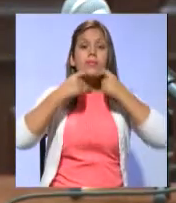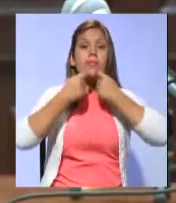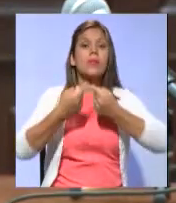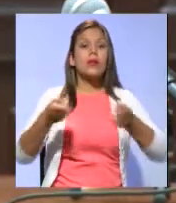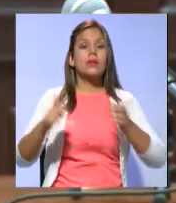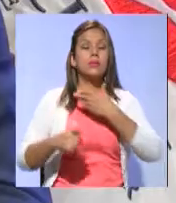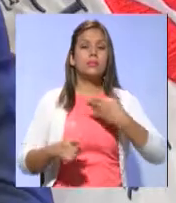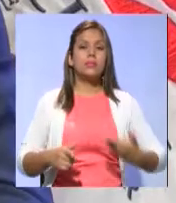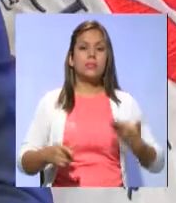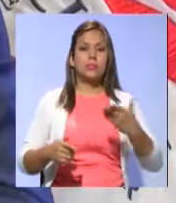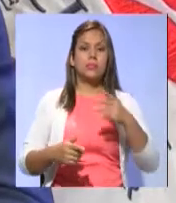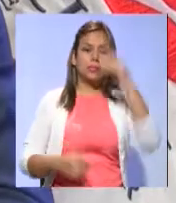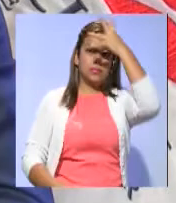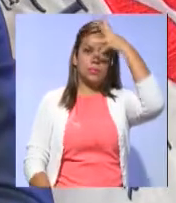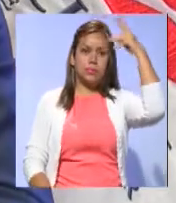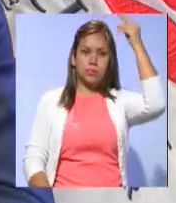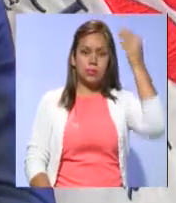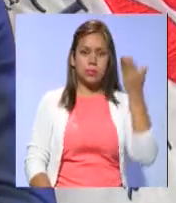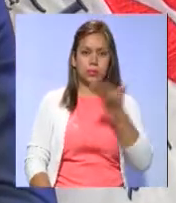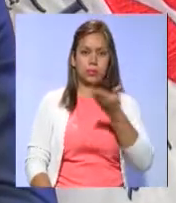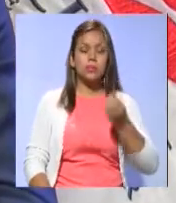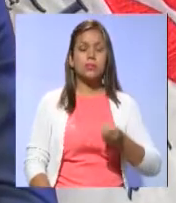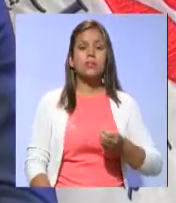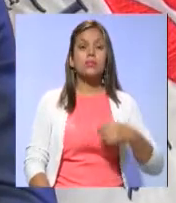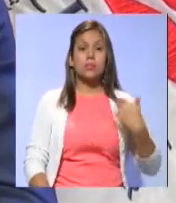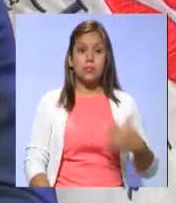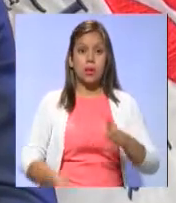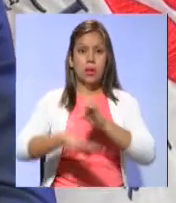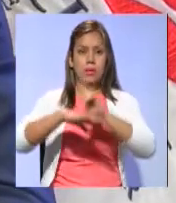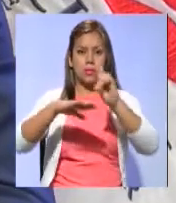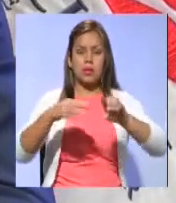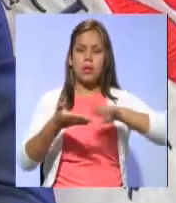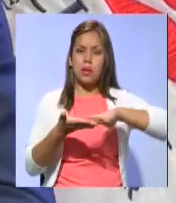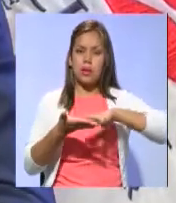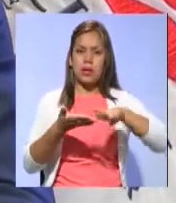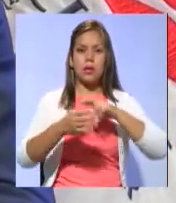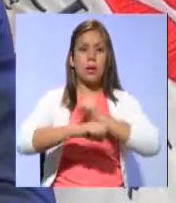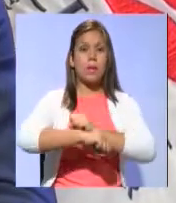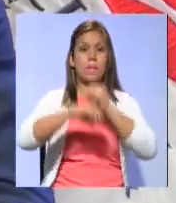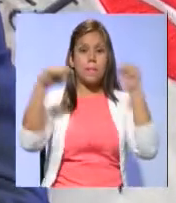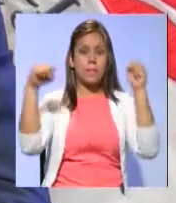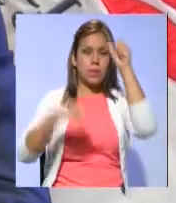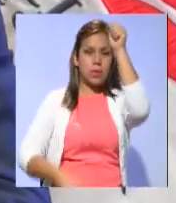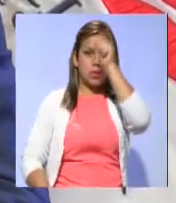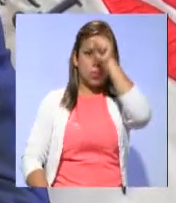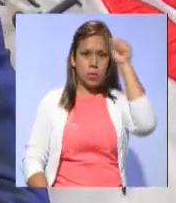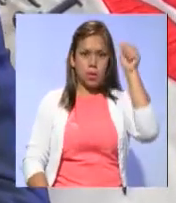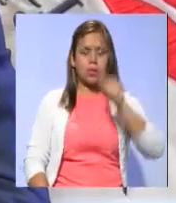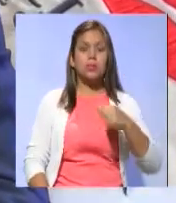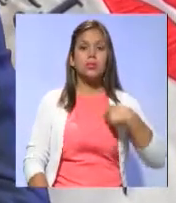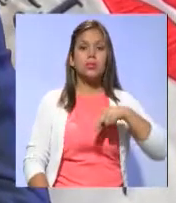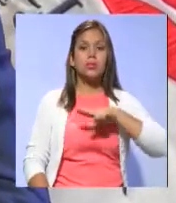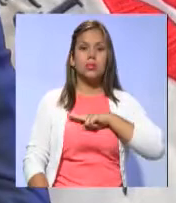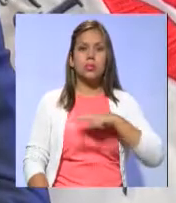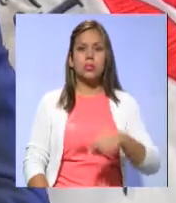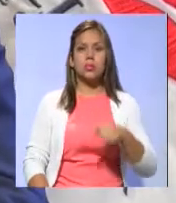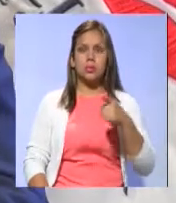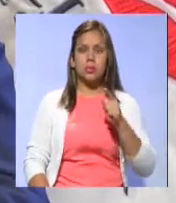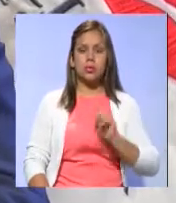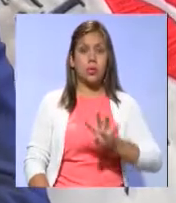dio el presidente de la Asamblea Nacional, José Serrano, luego de que el CAL se reuniera la mañana de este domingo. Hemos estado presentes